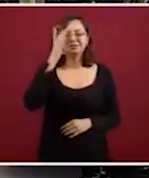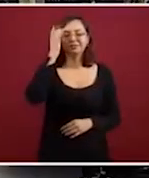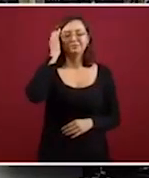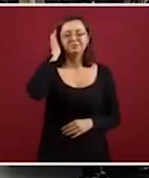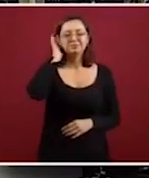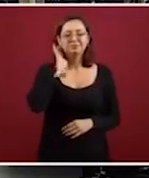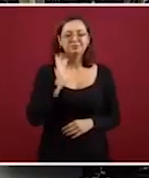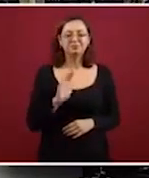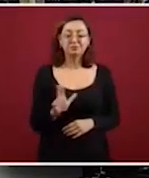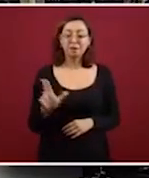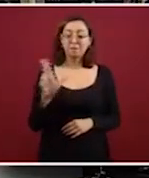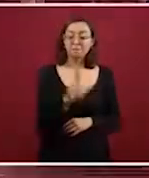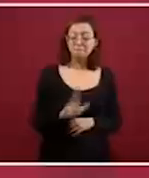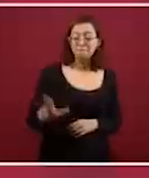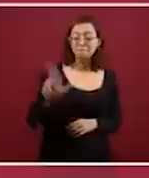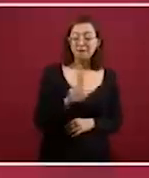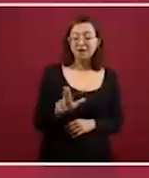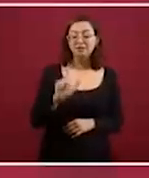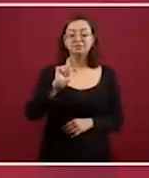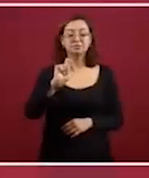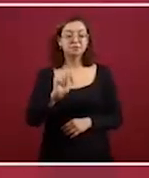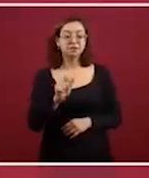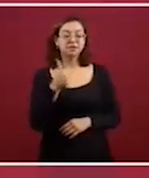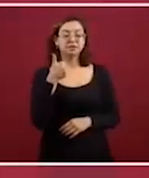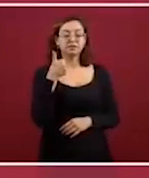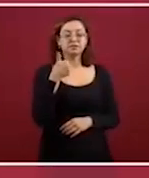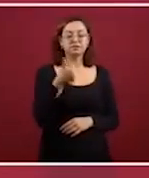El martes 26,